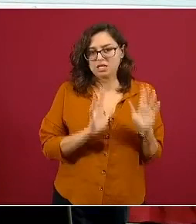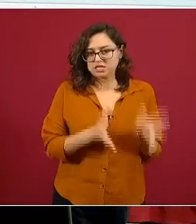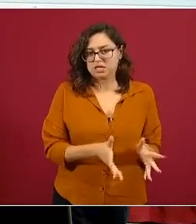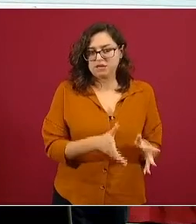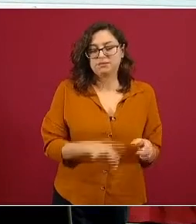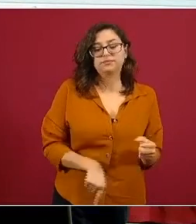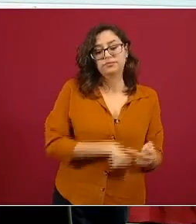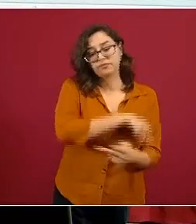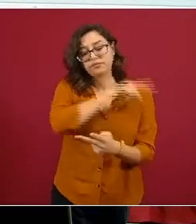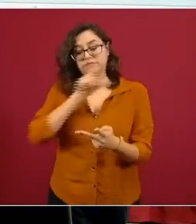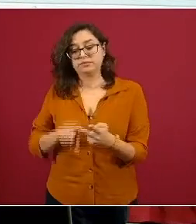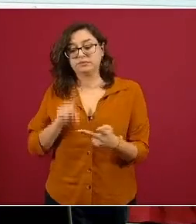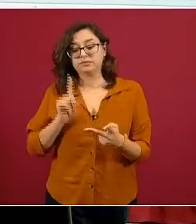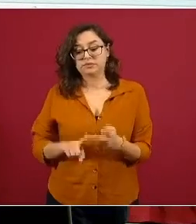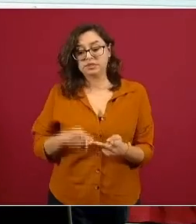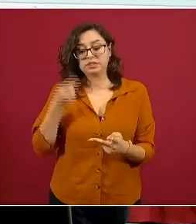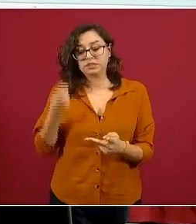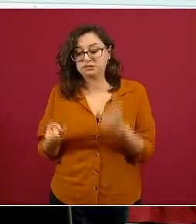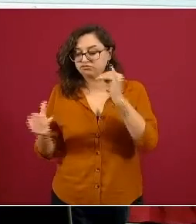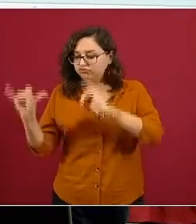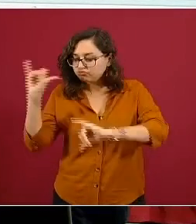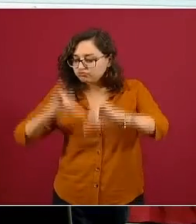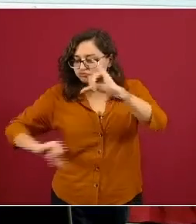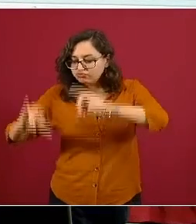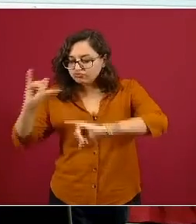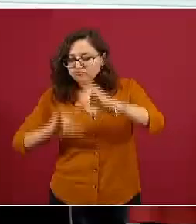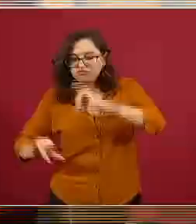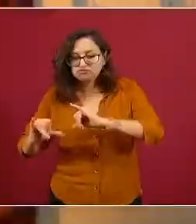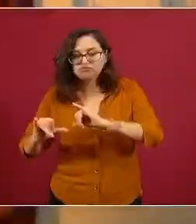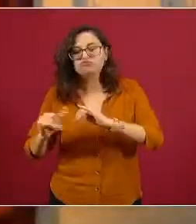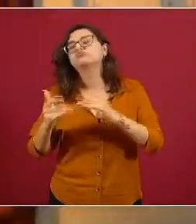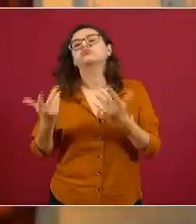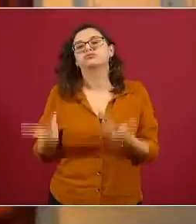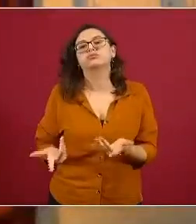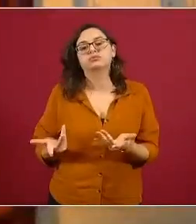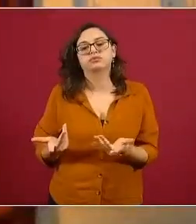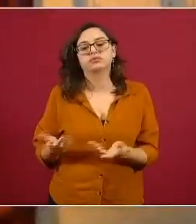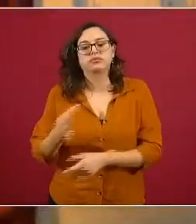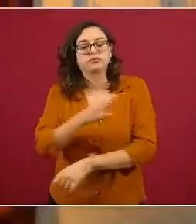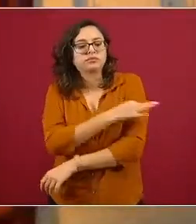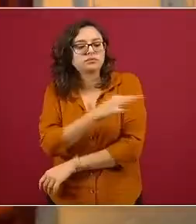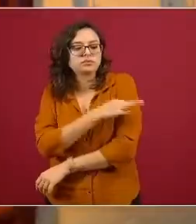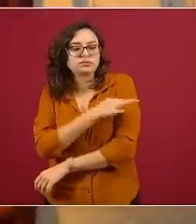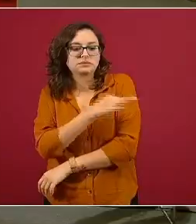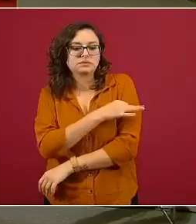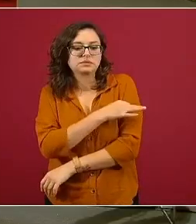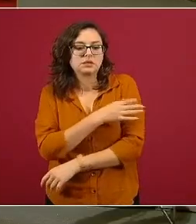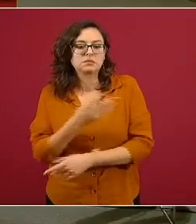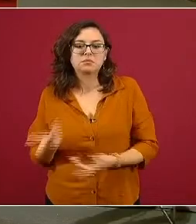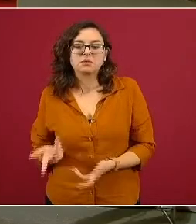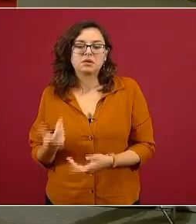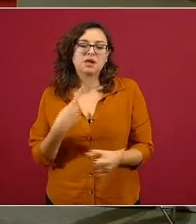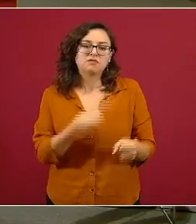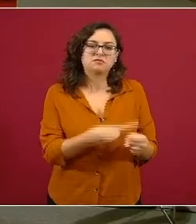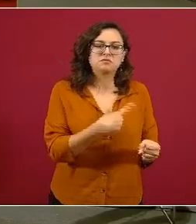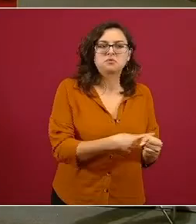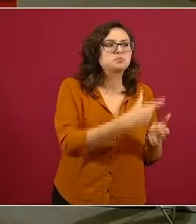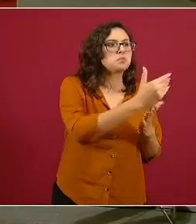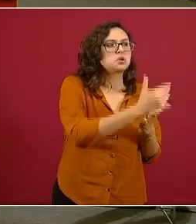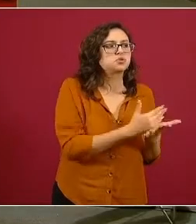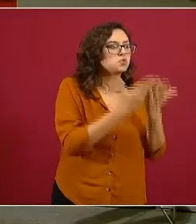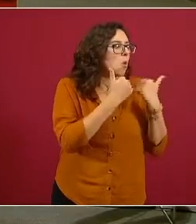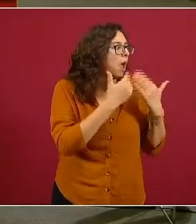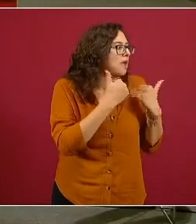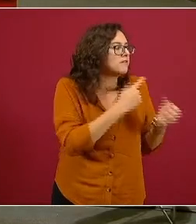vez estamos esperando más gracias a que tenemos menos casos, y la única forma de tener inmunidad, les decía, en ese sentido, es estar enfermo. Si no